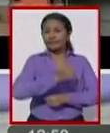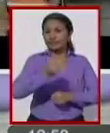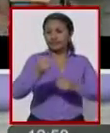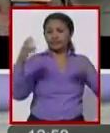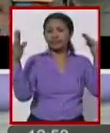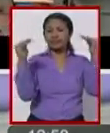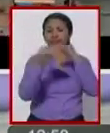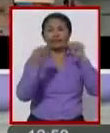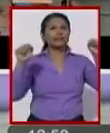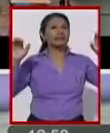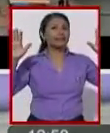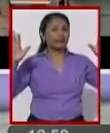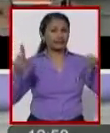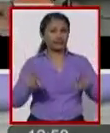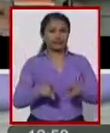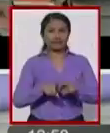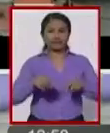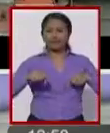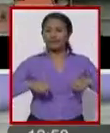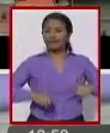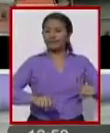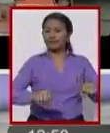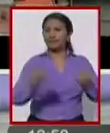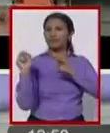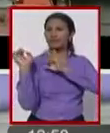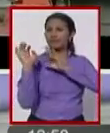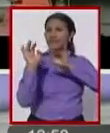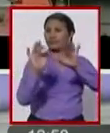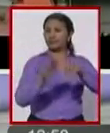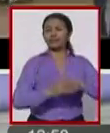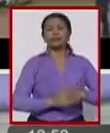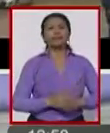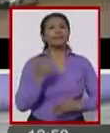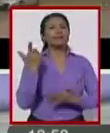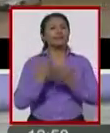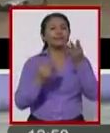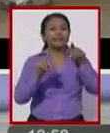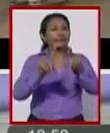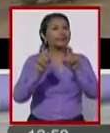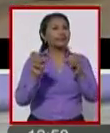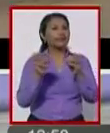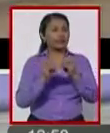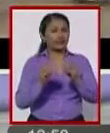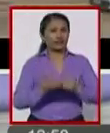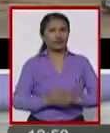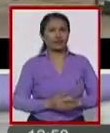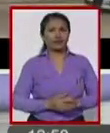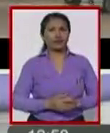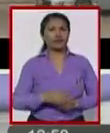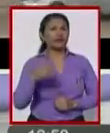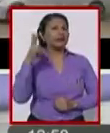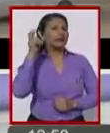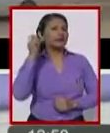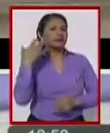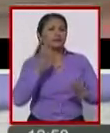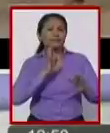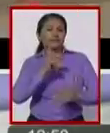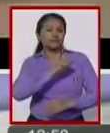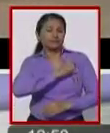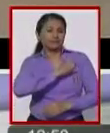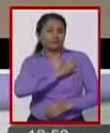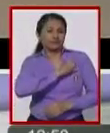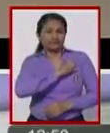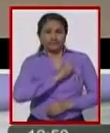esta avenida muy concurrida y este supermercado también muy conocido. Edmundo, ahora quiero consultarle, por favor, hemos escuchado las declaraciones